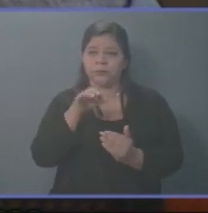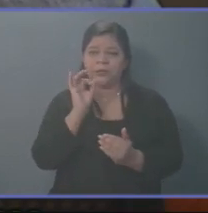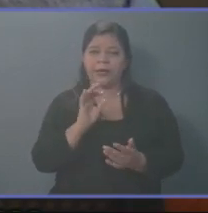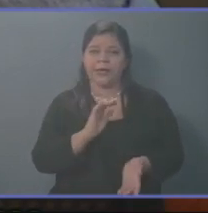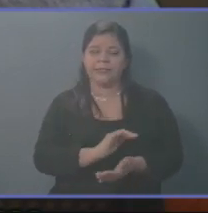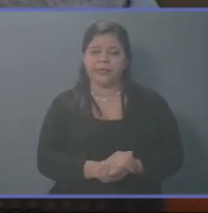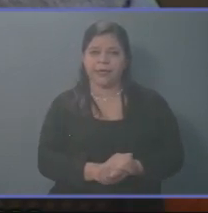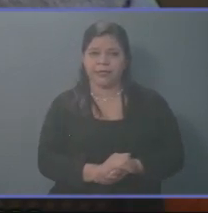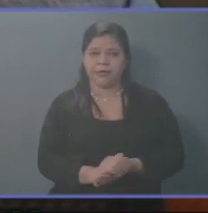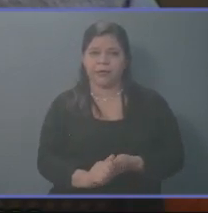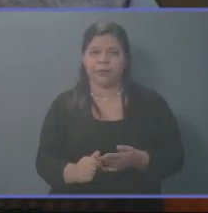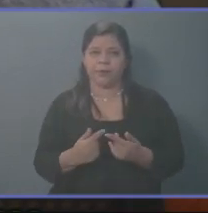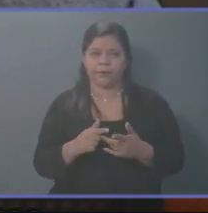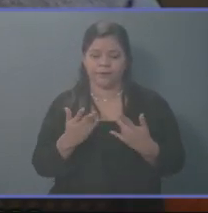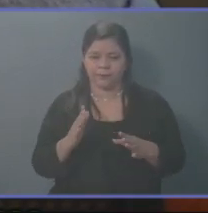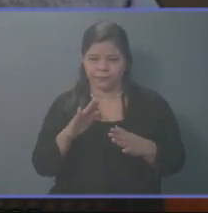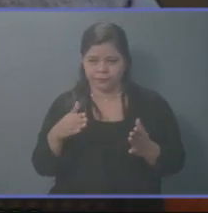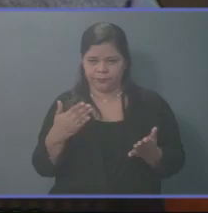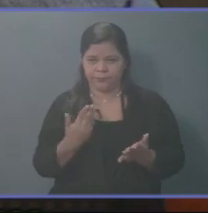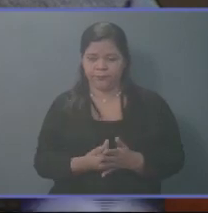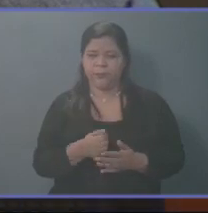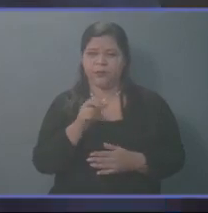número